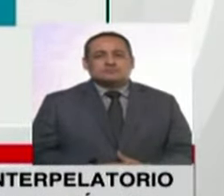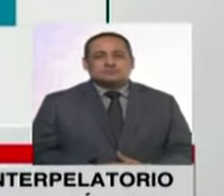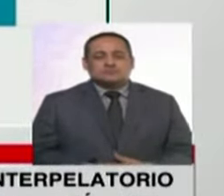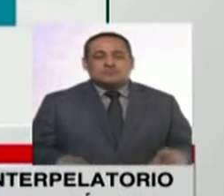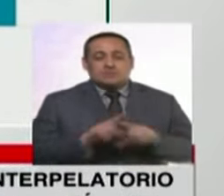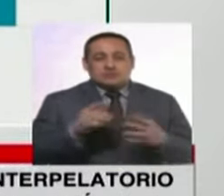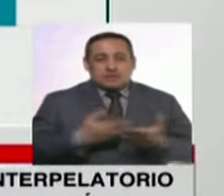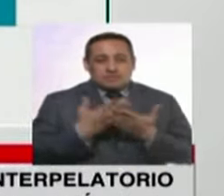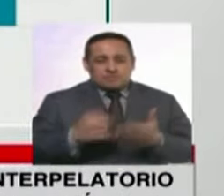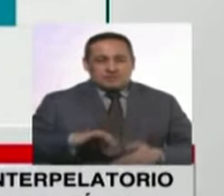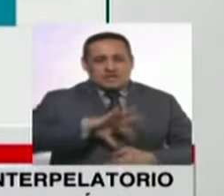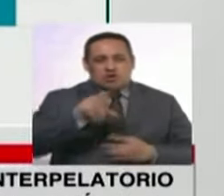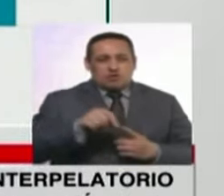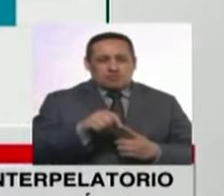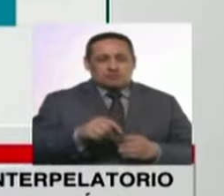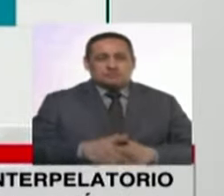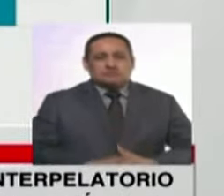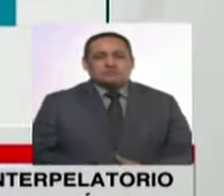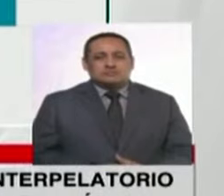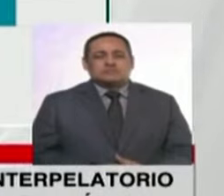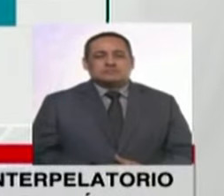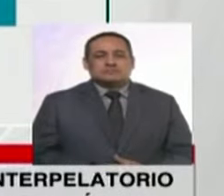incidencia de hurtos